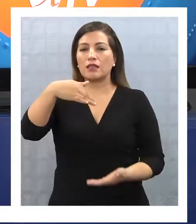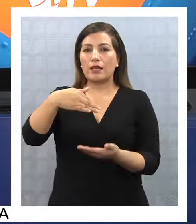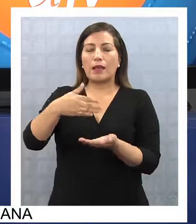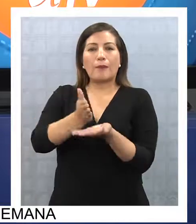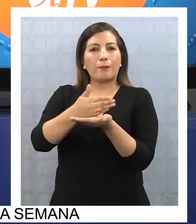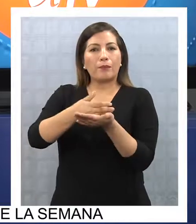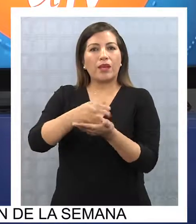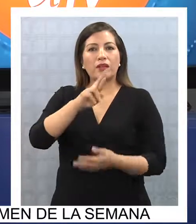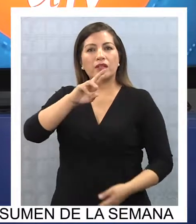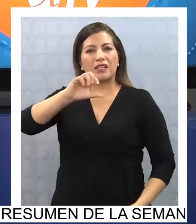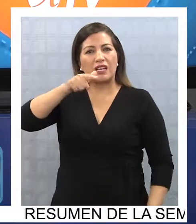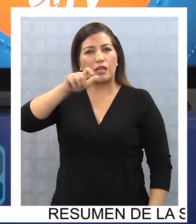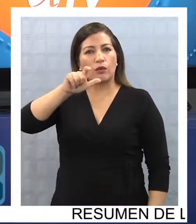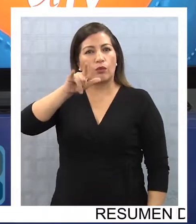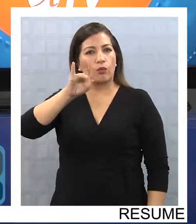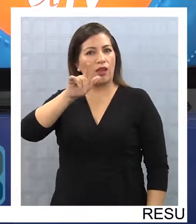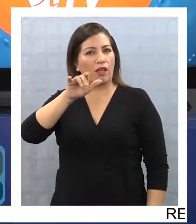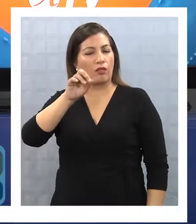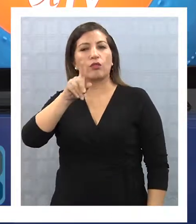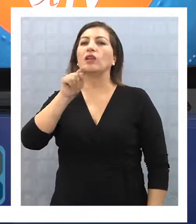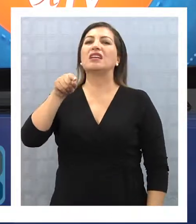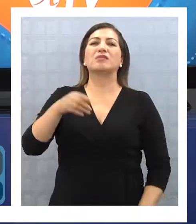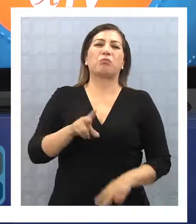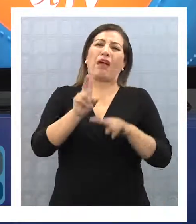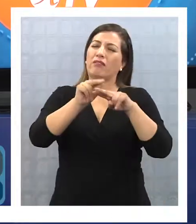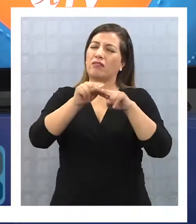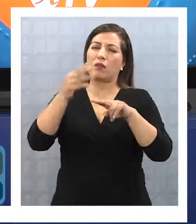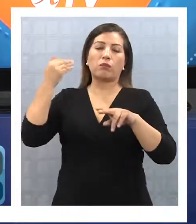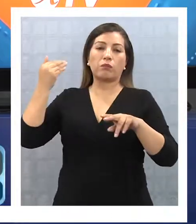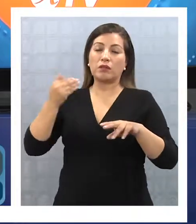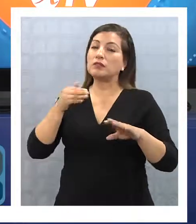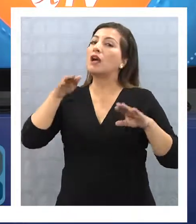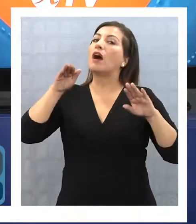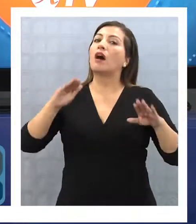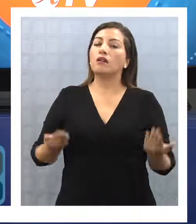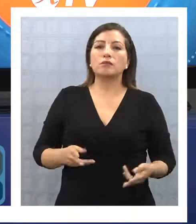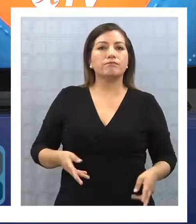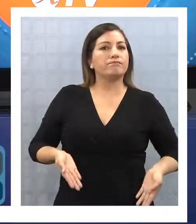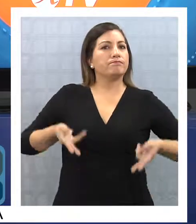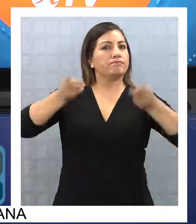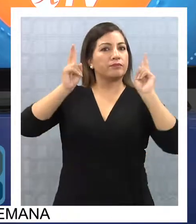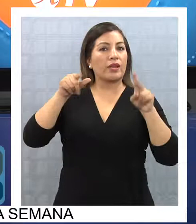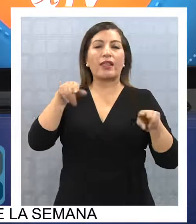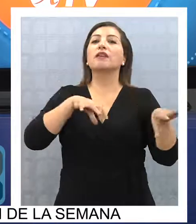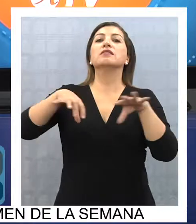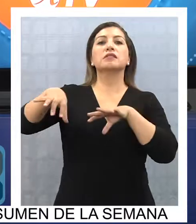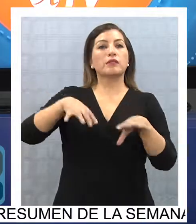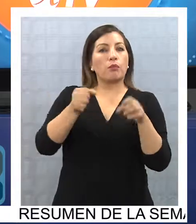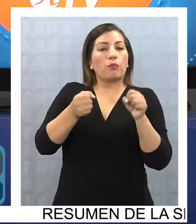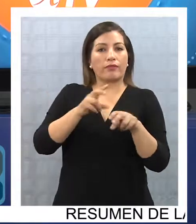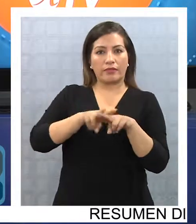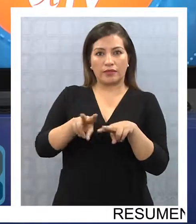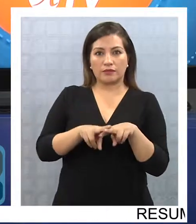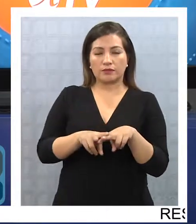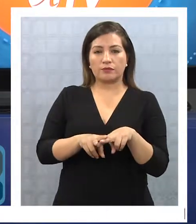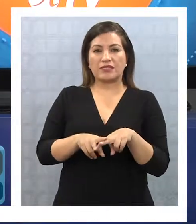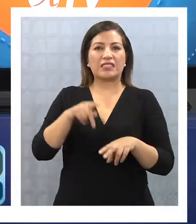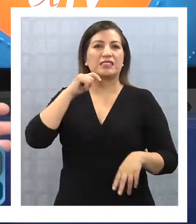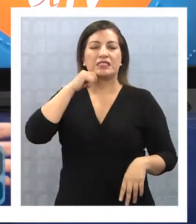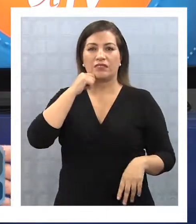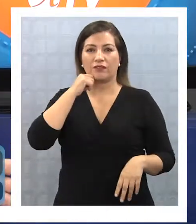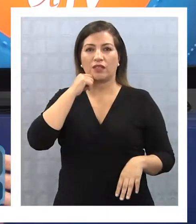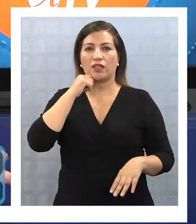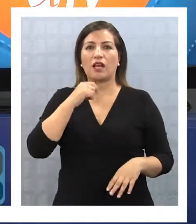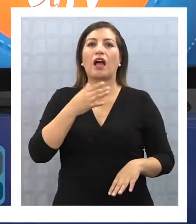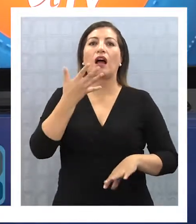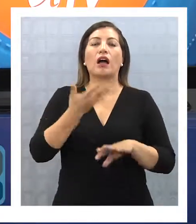Metropolitano de Santiago, que es un instrumento de planificación antiguo, por cierto, ha permitido que actividades de este tipo se instalen. Eso significa que existen